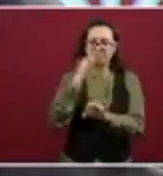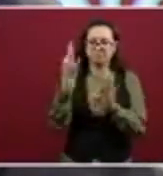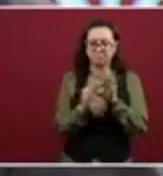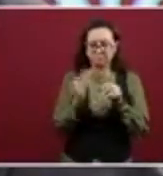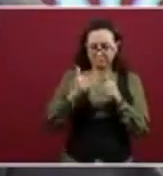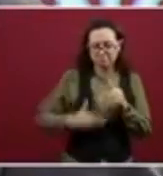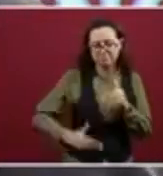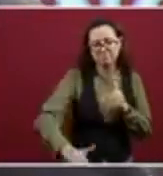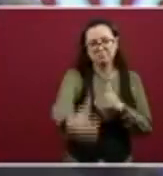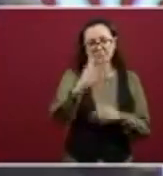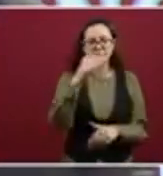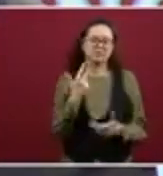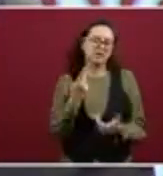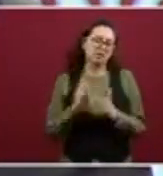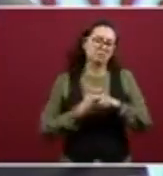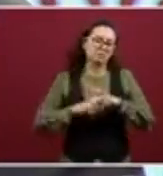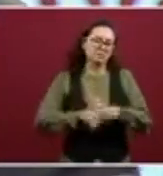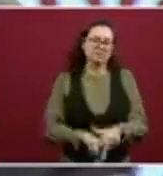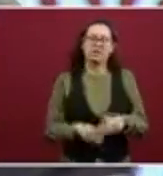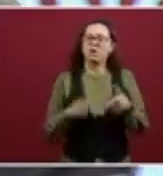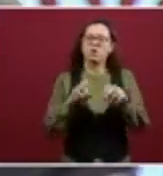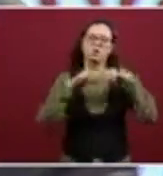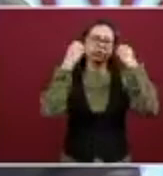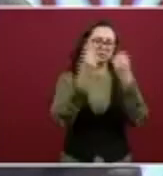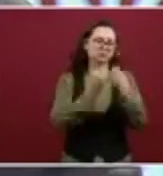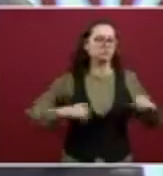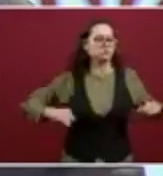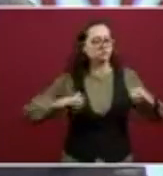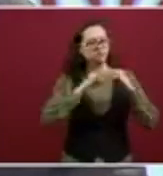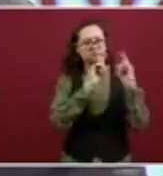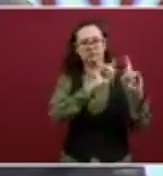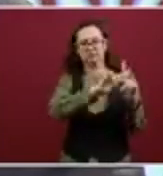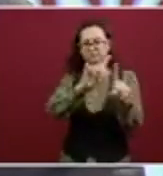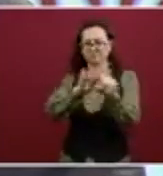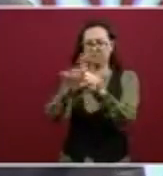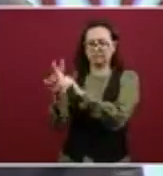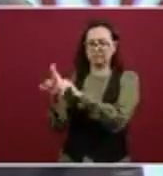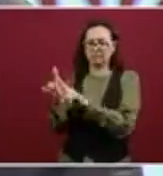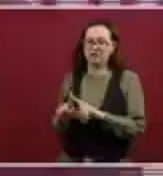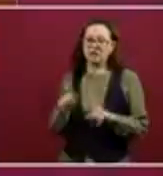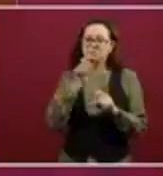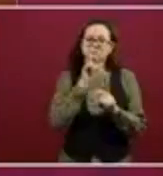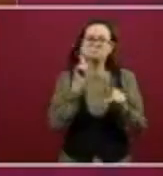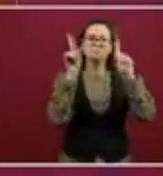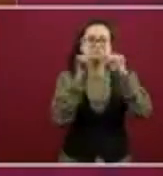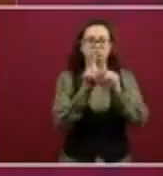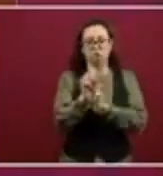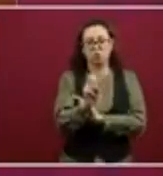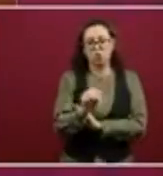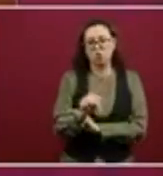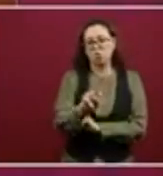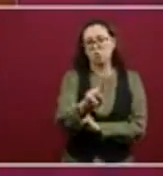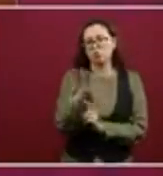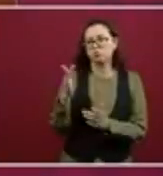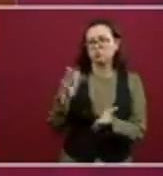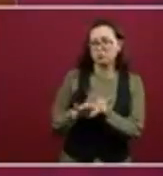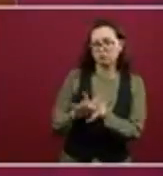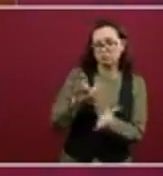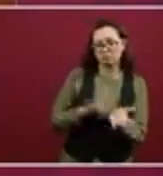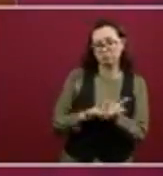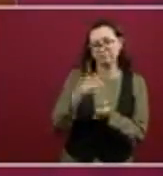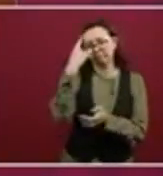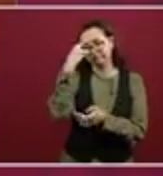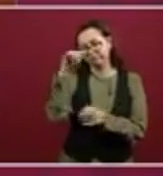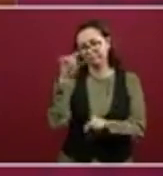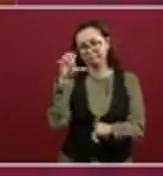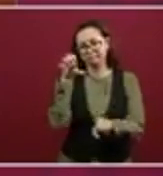intervenir muchas dependencias, instancias de diferentes países, y vamos a solicitar el apoyo de Naciones Unidas para llevarlo a cabo. Entonces, eso es lo que